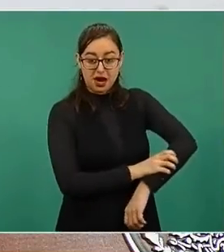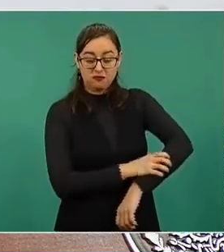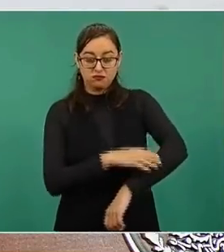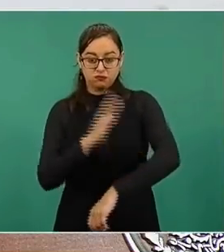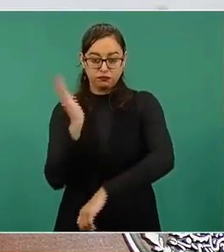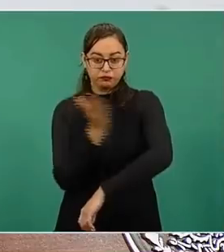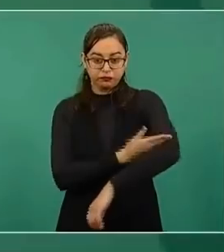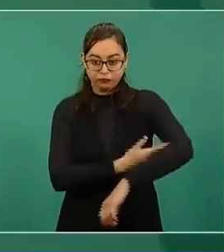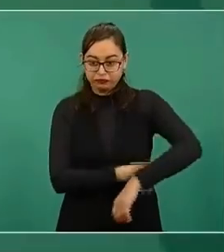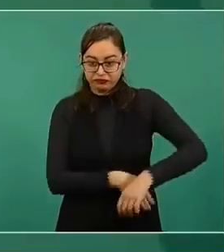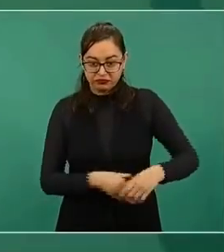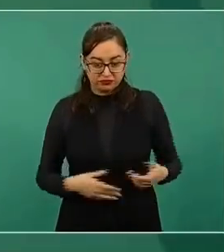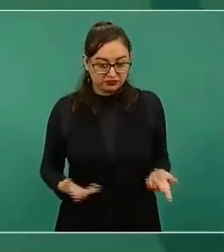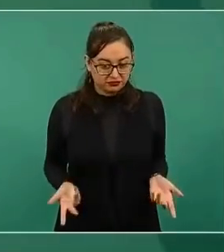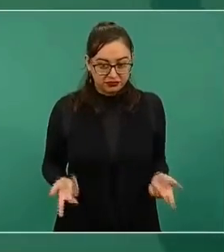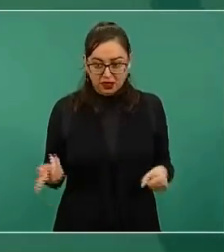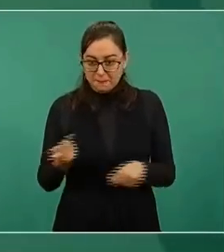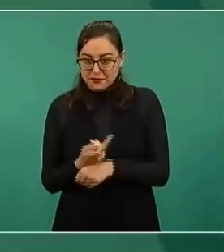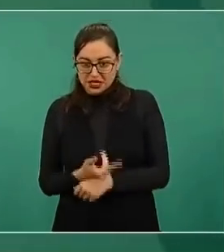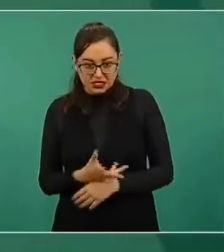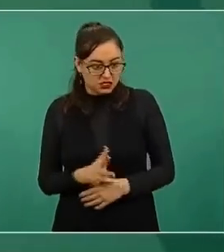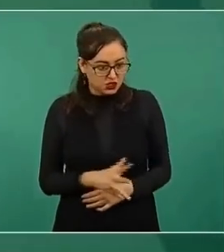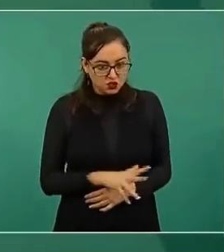no encontraban su brazo